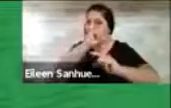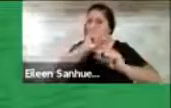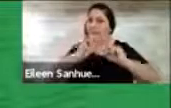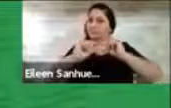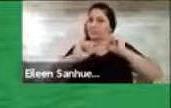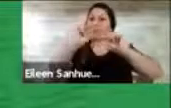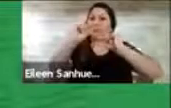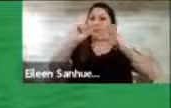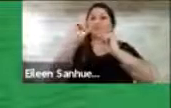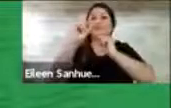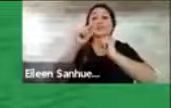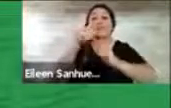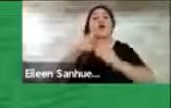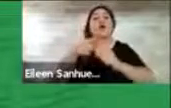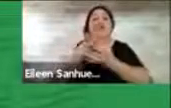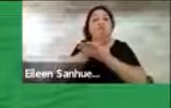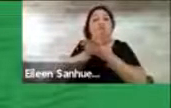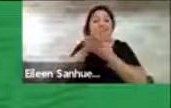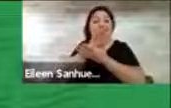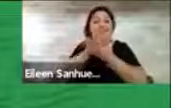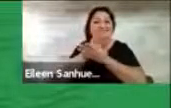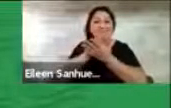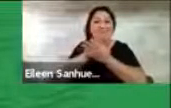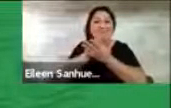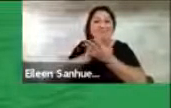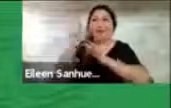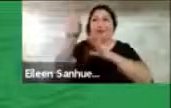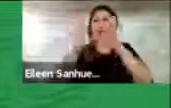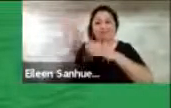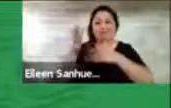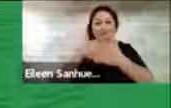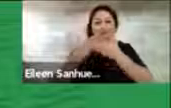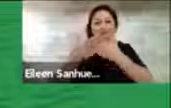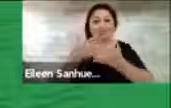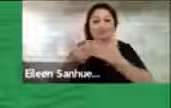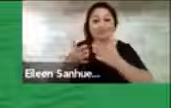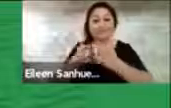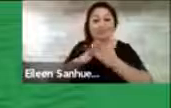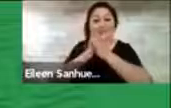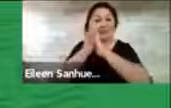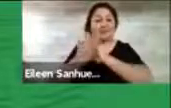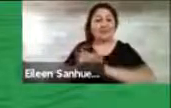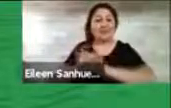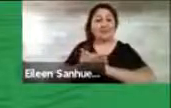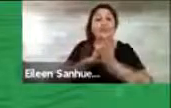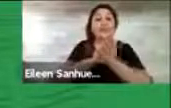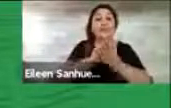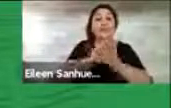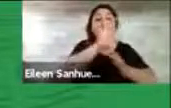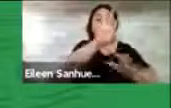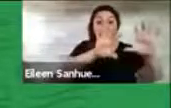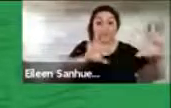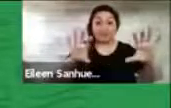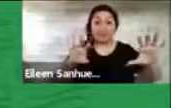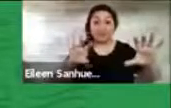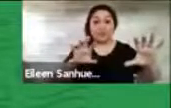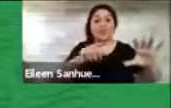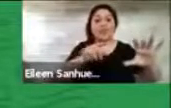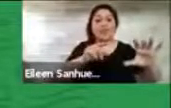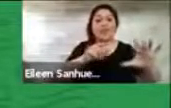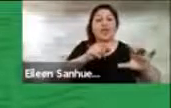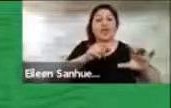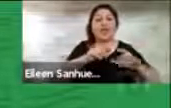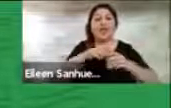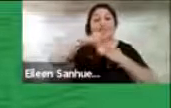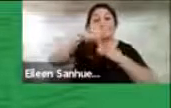ejemplo que tiene que ver con sustentabilidad, que es como repartición en conjunto. Tenemos todas las bananitas abajo y el niño o niña